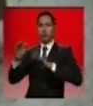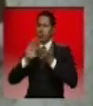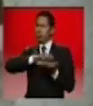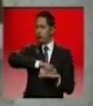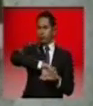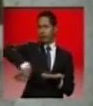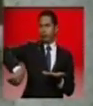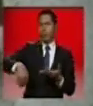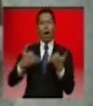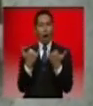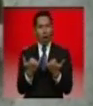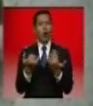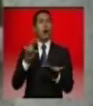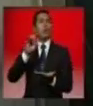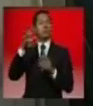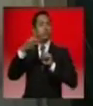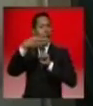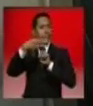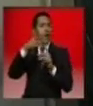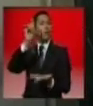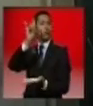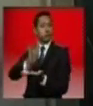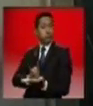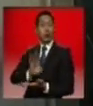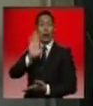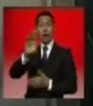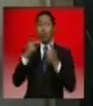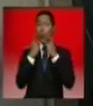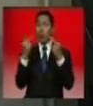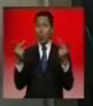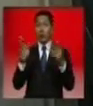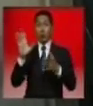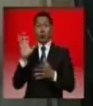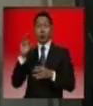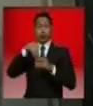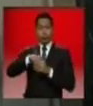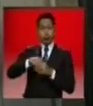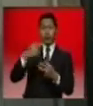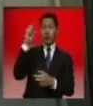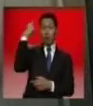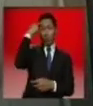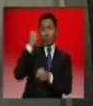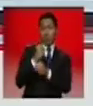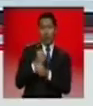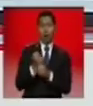los ciudadanos que accedan a cargos públicos evitarán ese gasto. Silra Traslaviña, Gama Noticias.